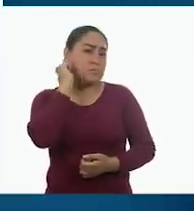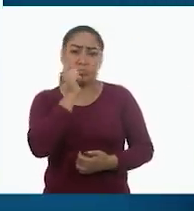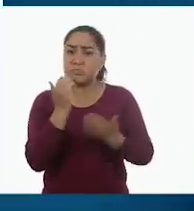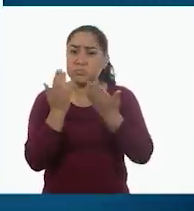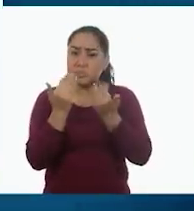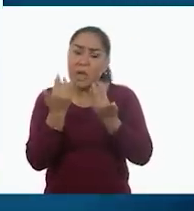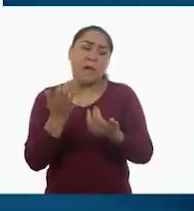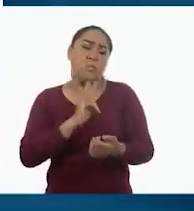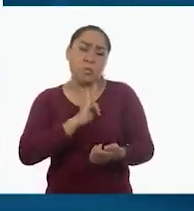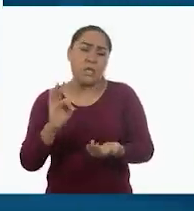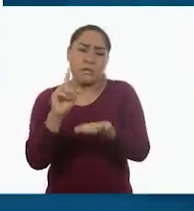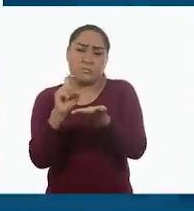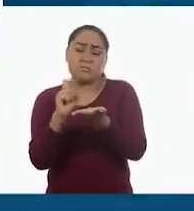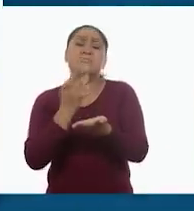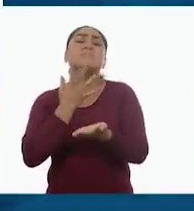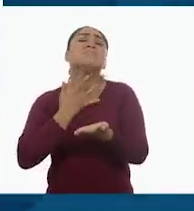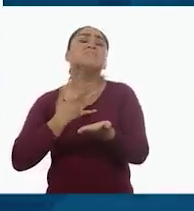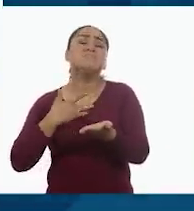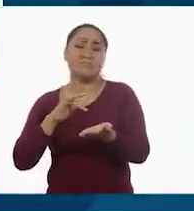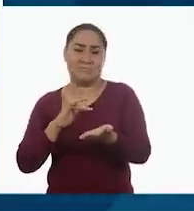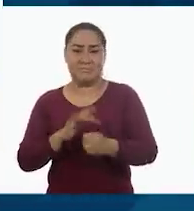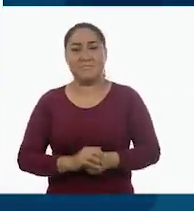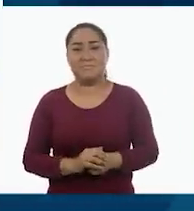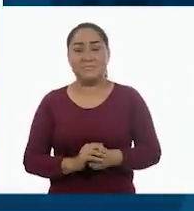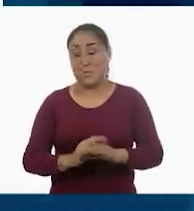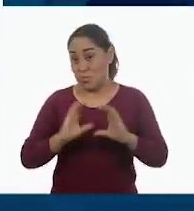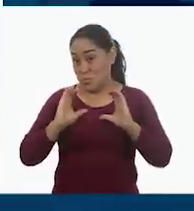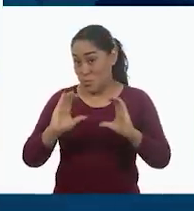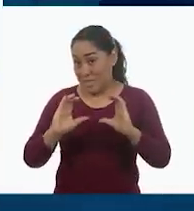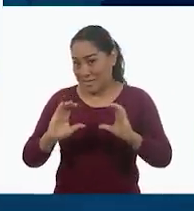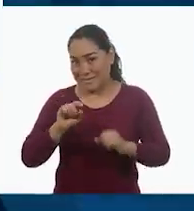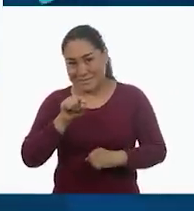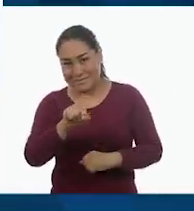usa desinfectantes a base de alcohol. ¡Cuídate!